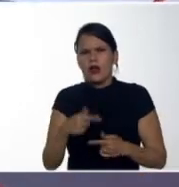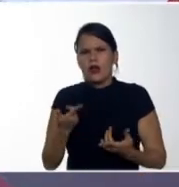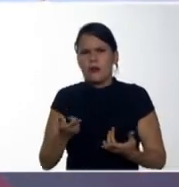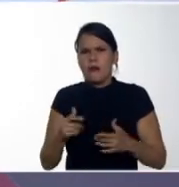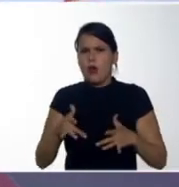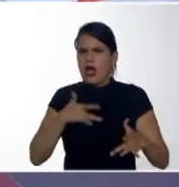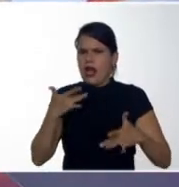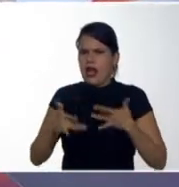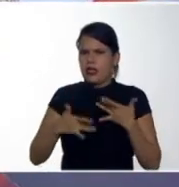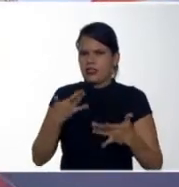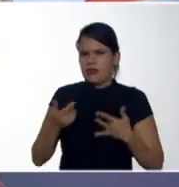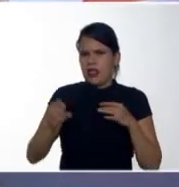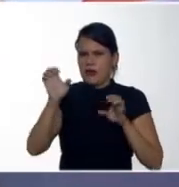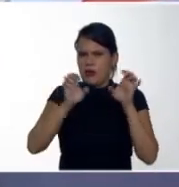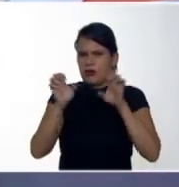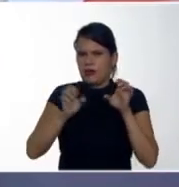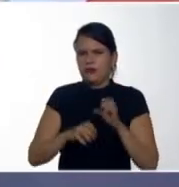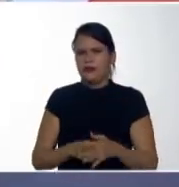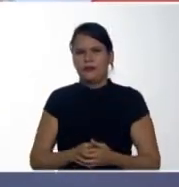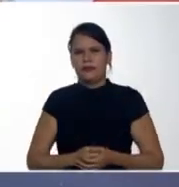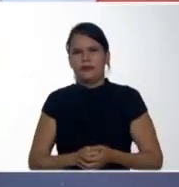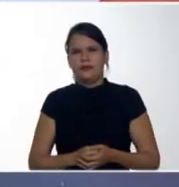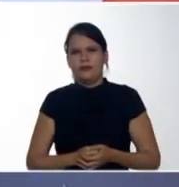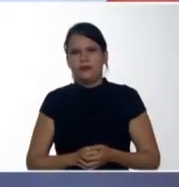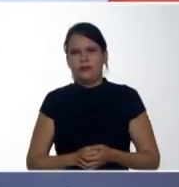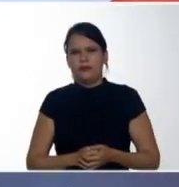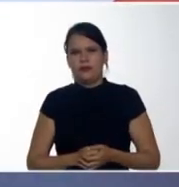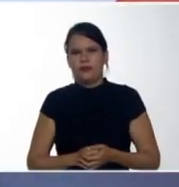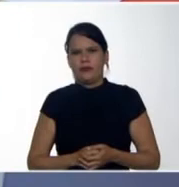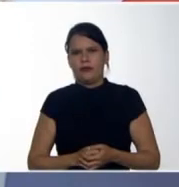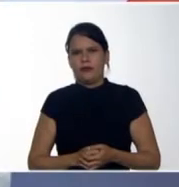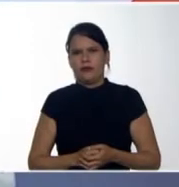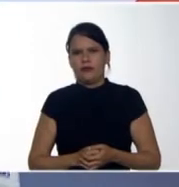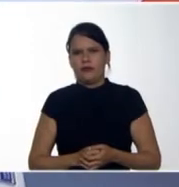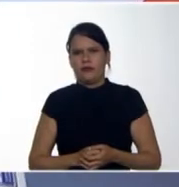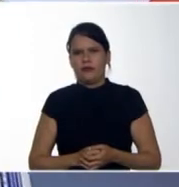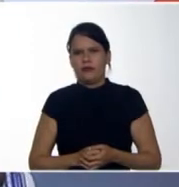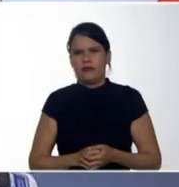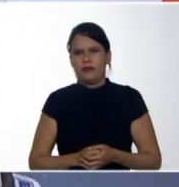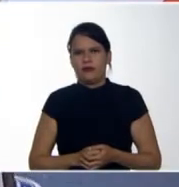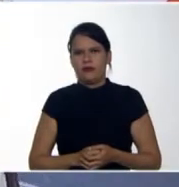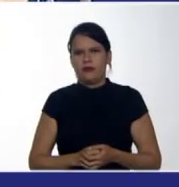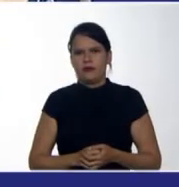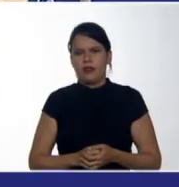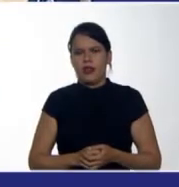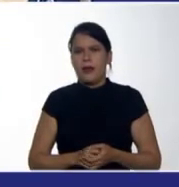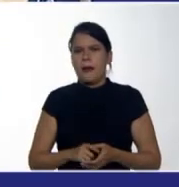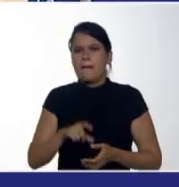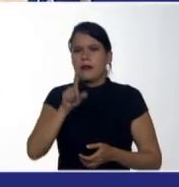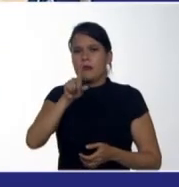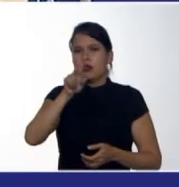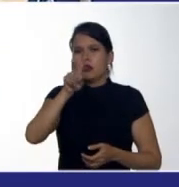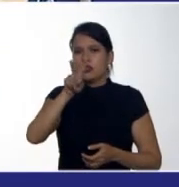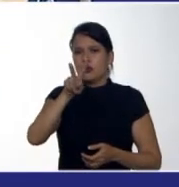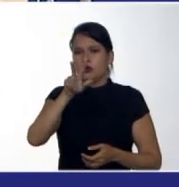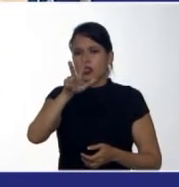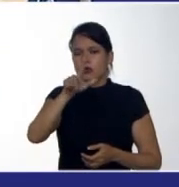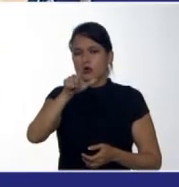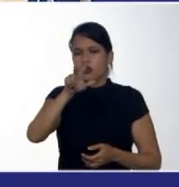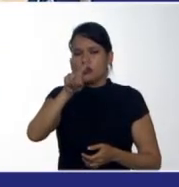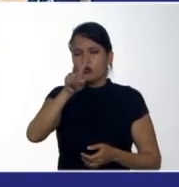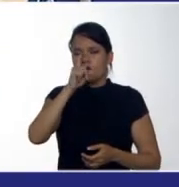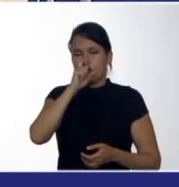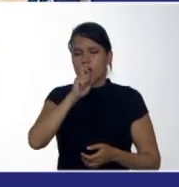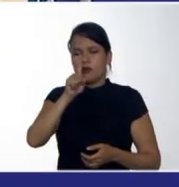las actividades evaluativas. Bien, tenemos entonces para primer y segundo año. Primer año, va